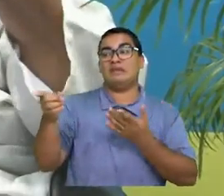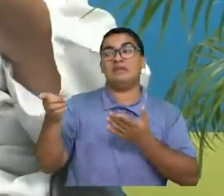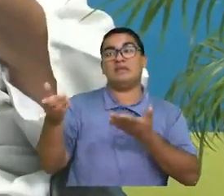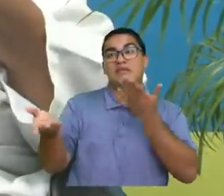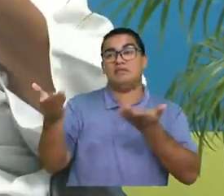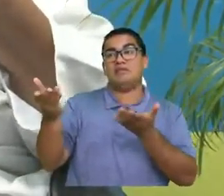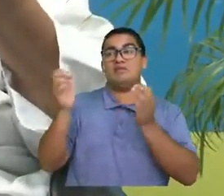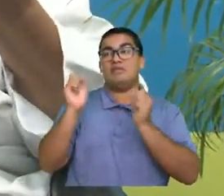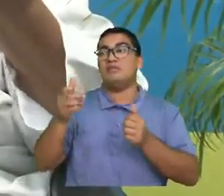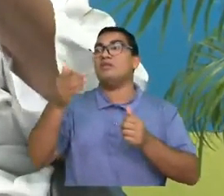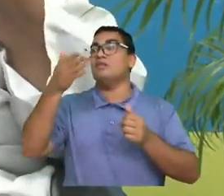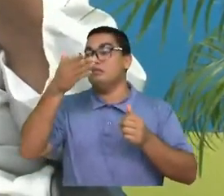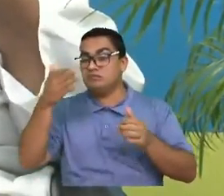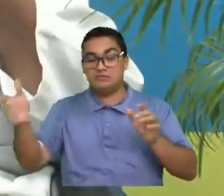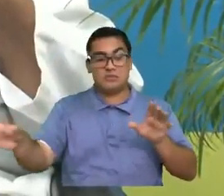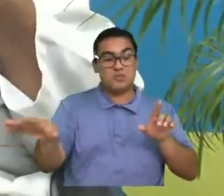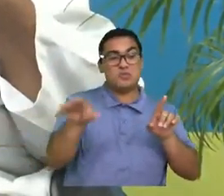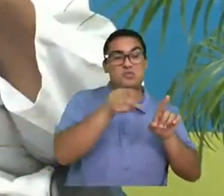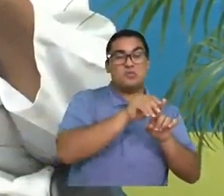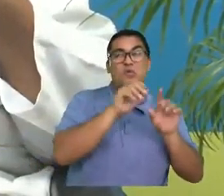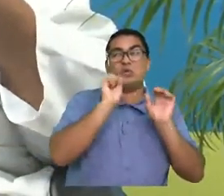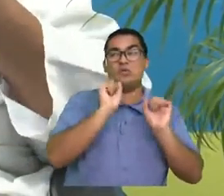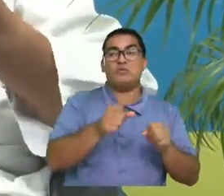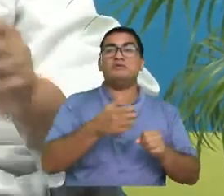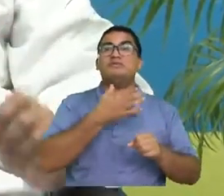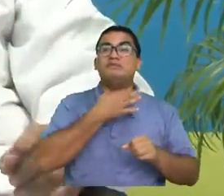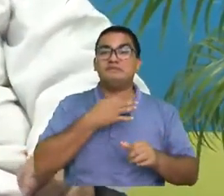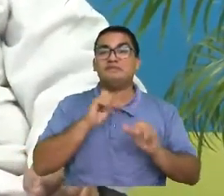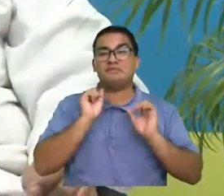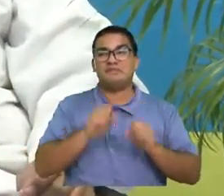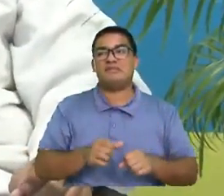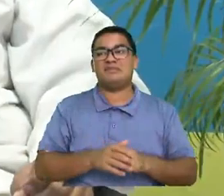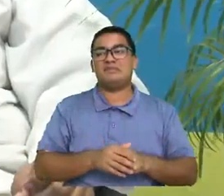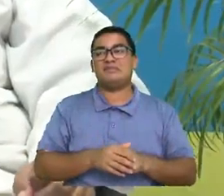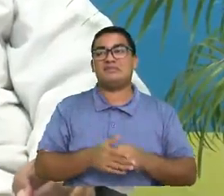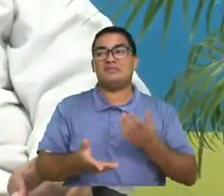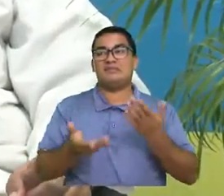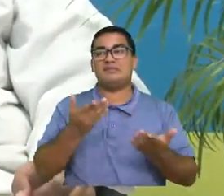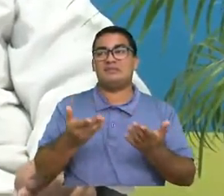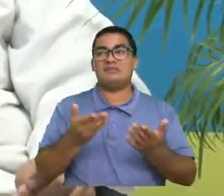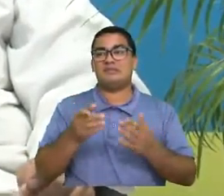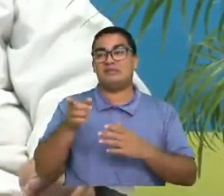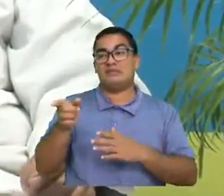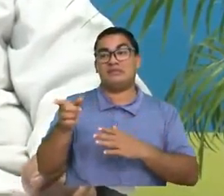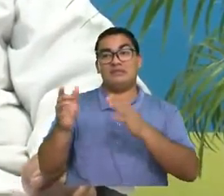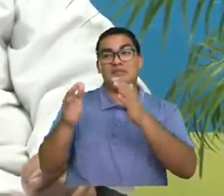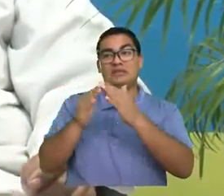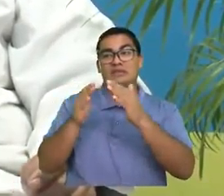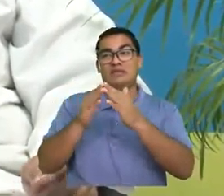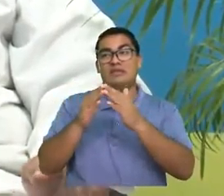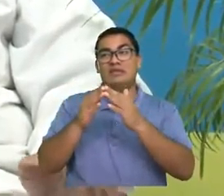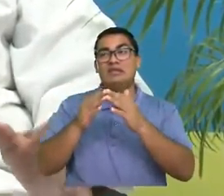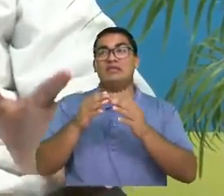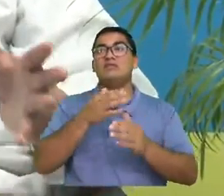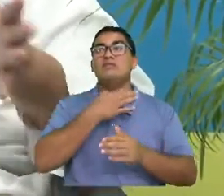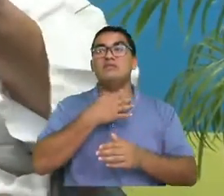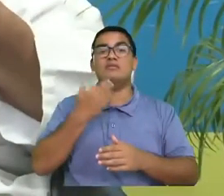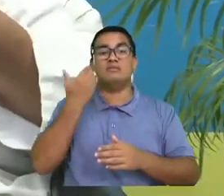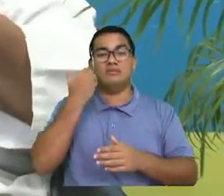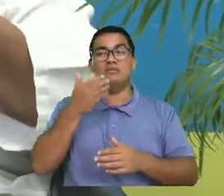puede causar las amigdalitis. Si alguien en la casa tiene una faringitis o una amigdalitis, yo tengo